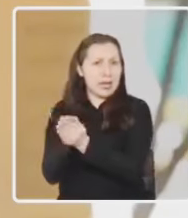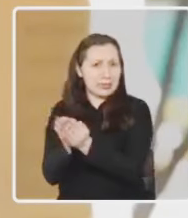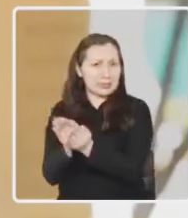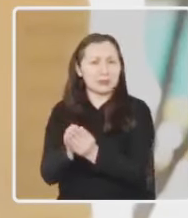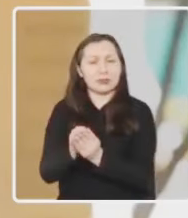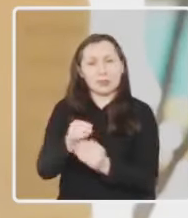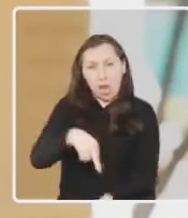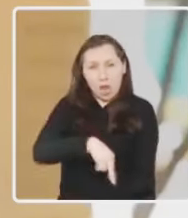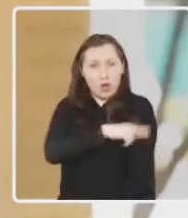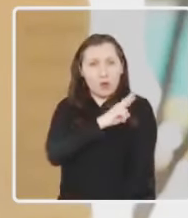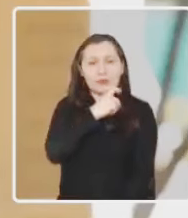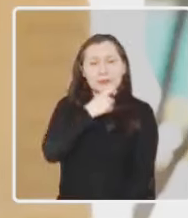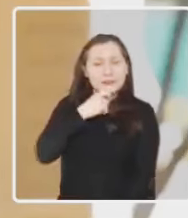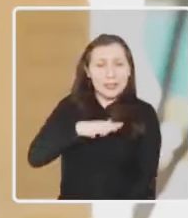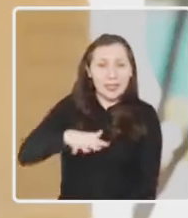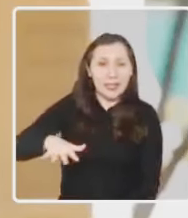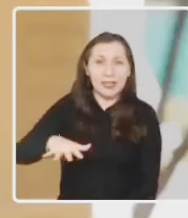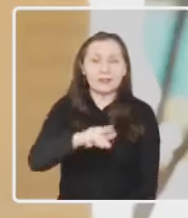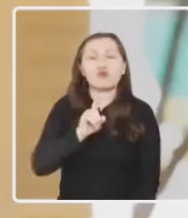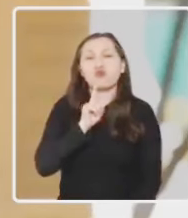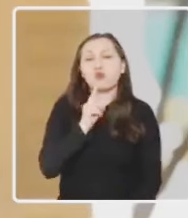desierto. Tiene